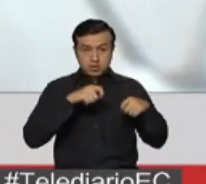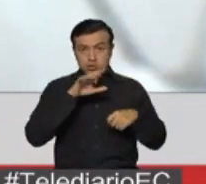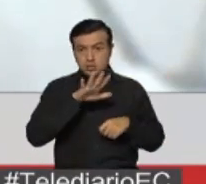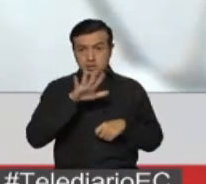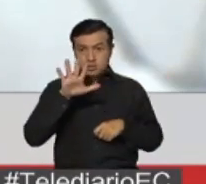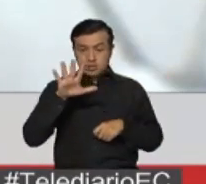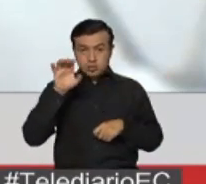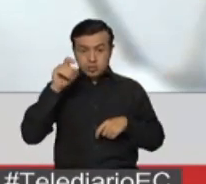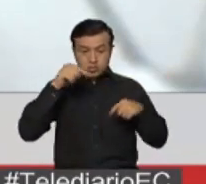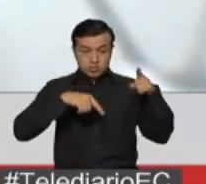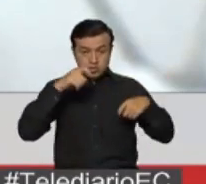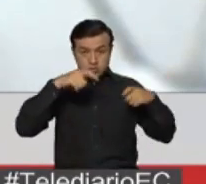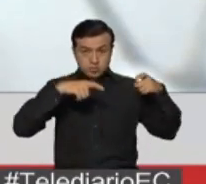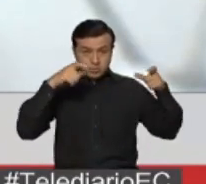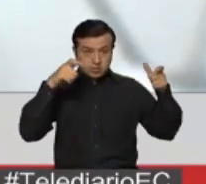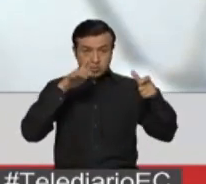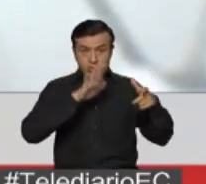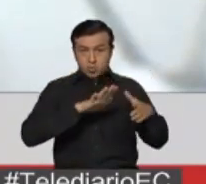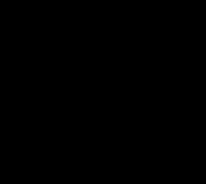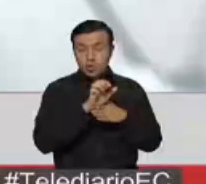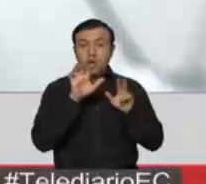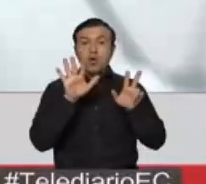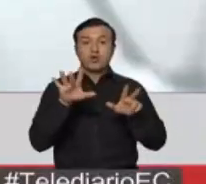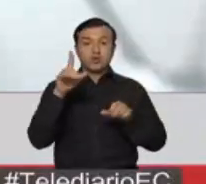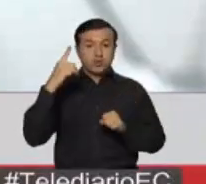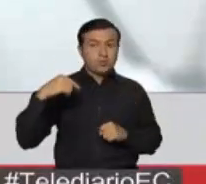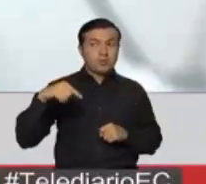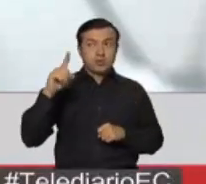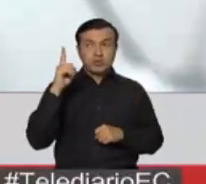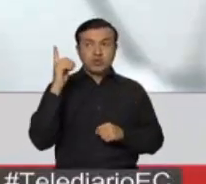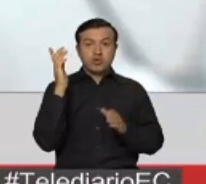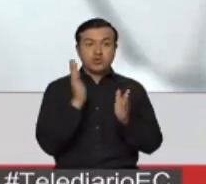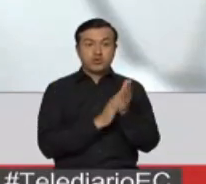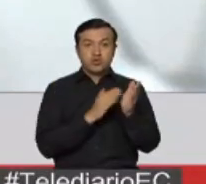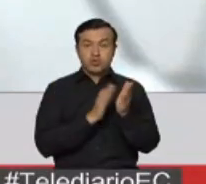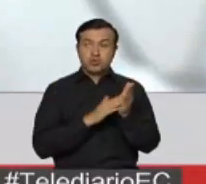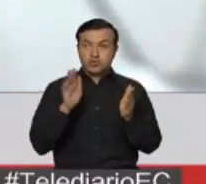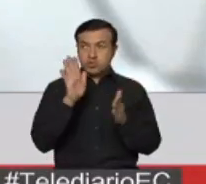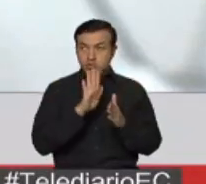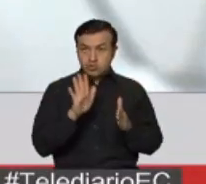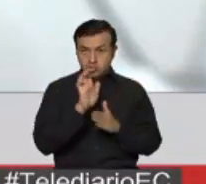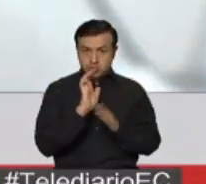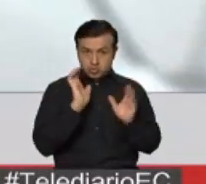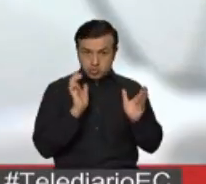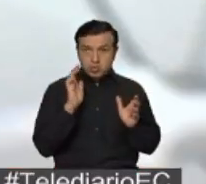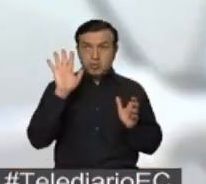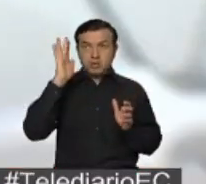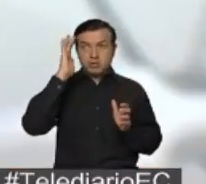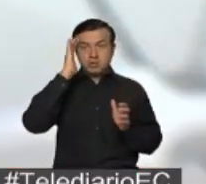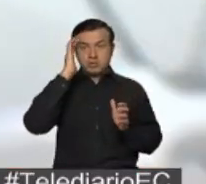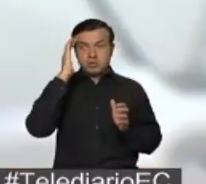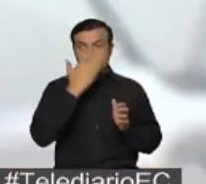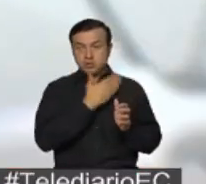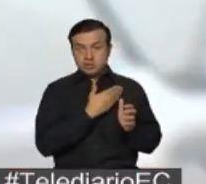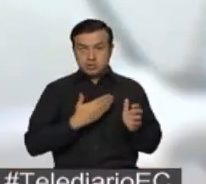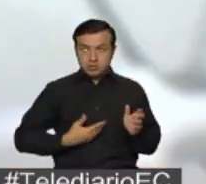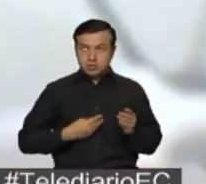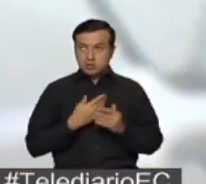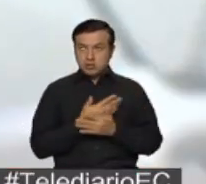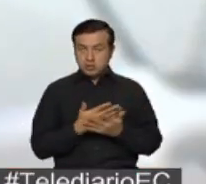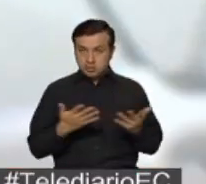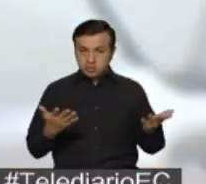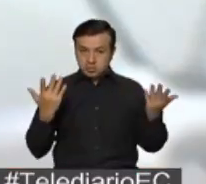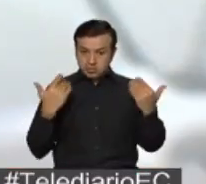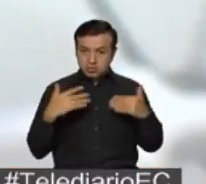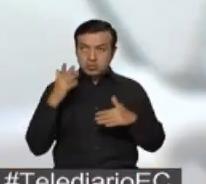nivel nacional que tienen casi 8000 de socios a nivel nacional por eso la preocupación del señor presidente en el en el